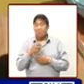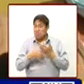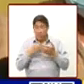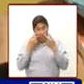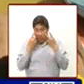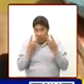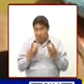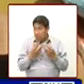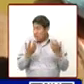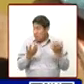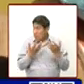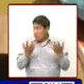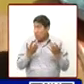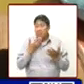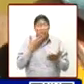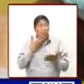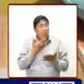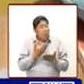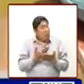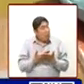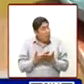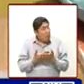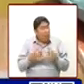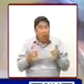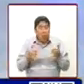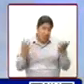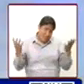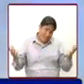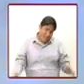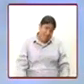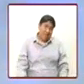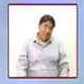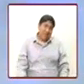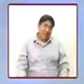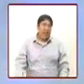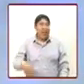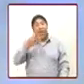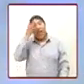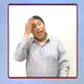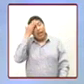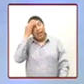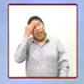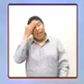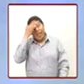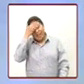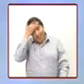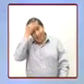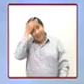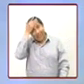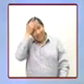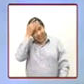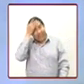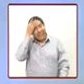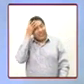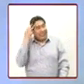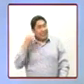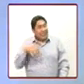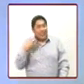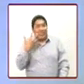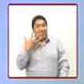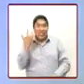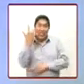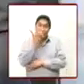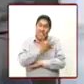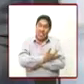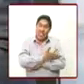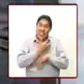y se sigue viendo el buen juego del equipo, ¿no? Y sabe qué, yo estoy contando los días. Restan 5 días para